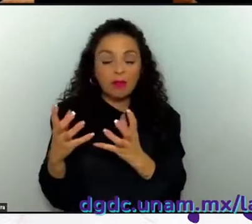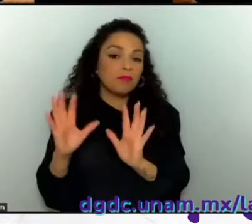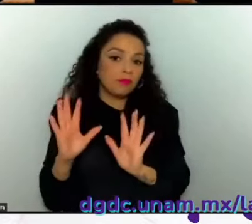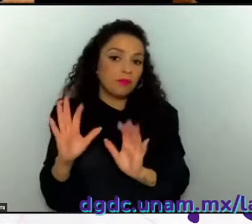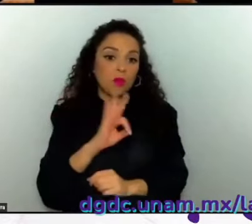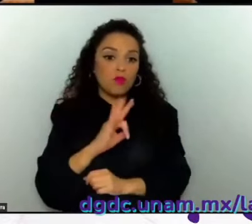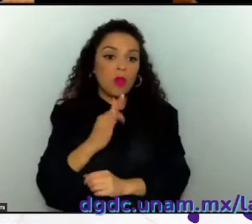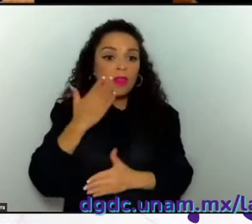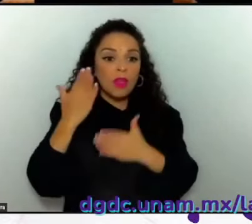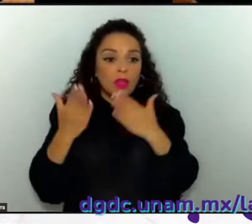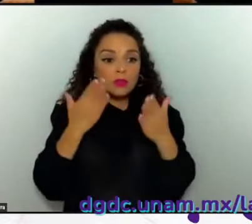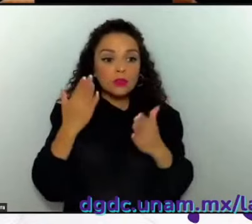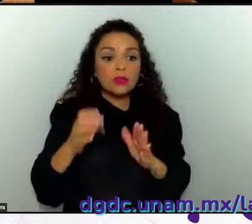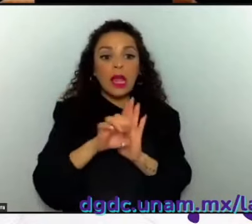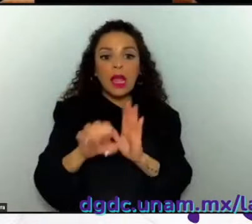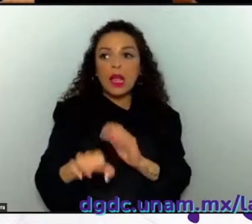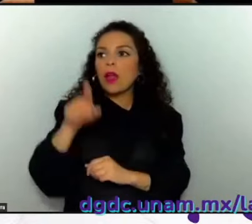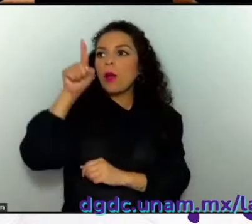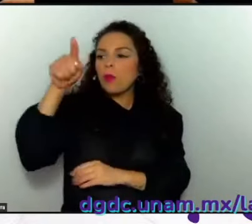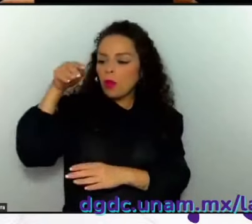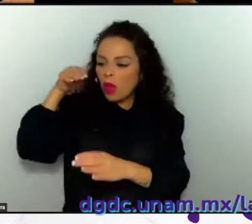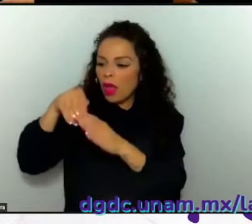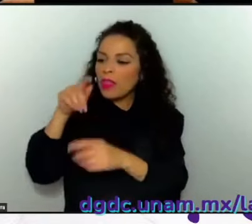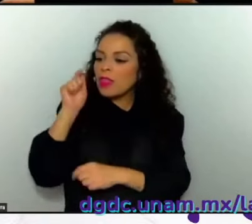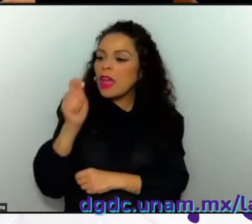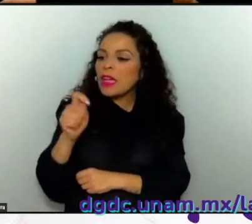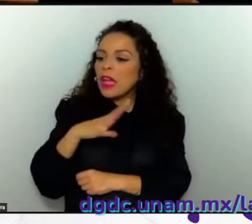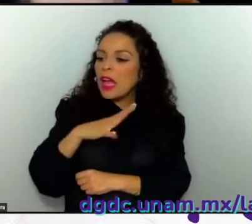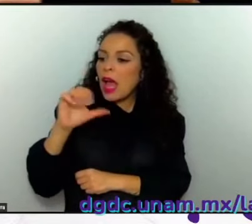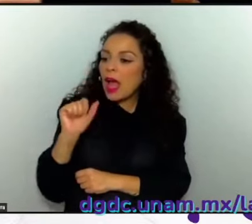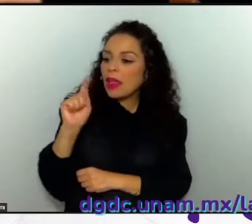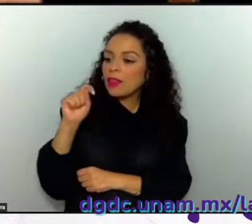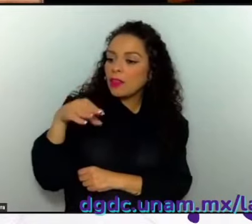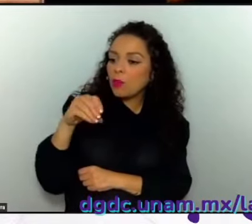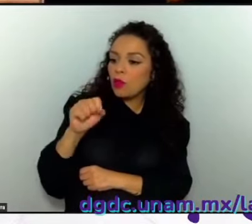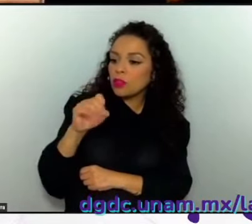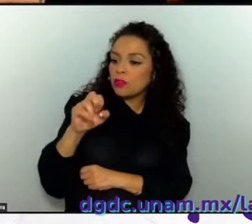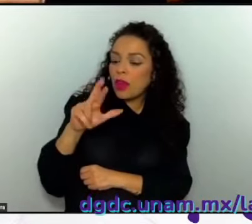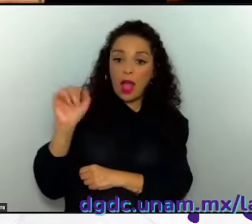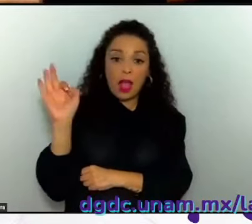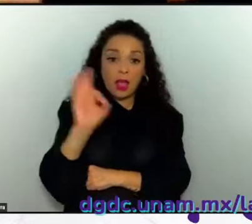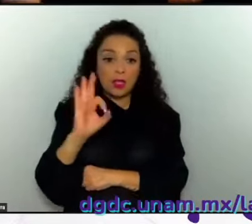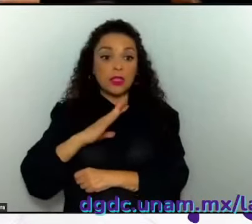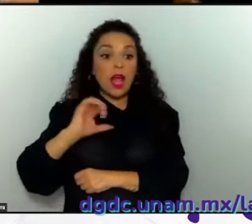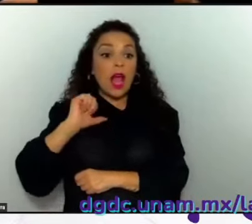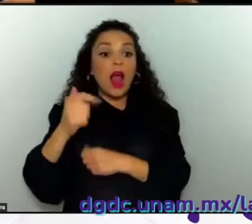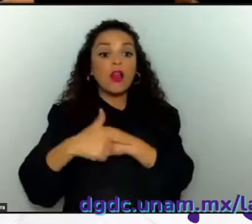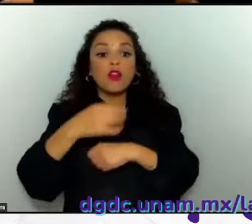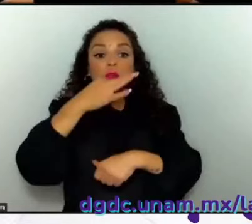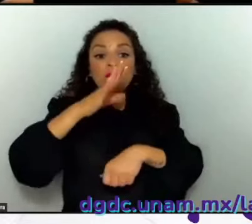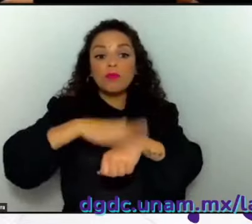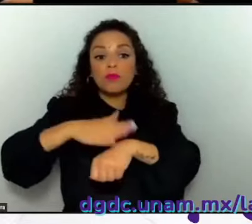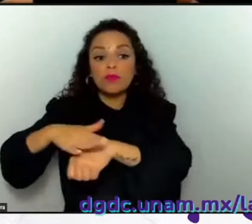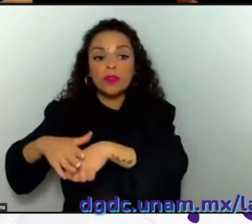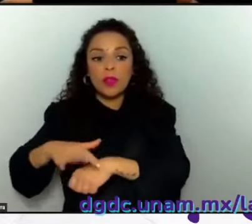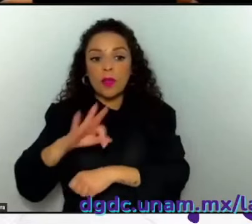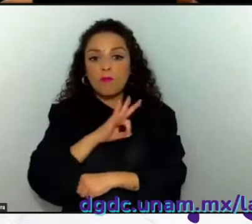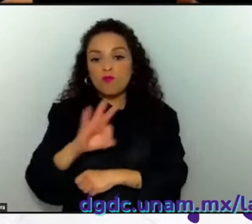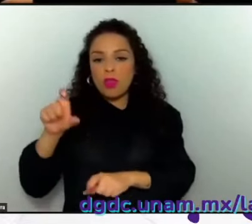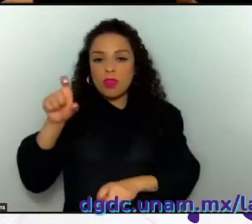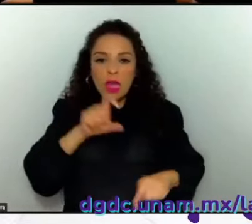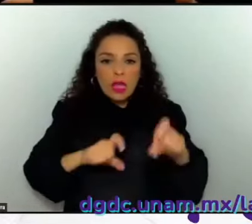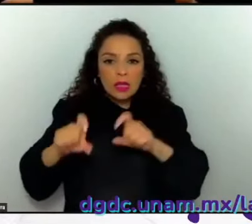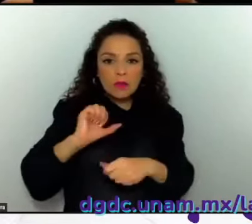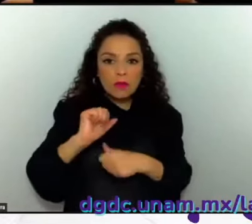la atmósfera de esos planetas con algún detalle y ver si hay alguna señal en la atmósfera, ¿no? De que haya compuestos químicos que no se